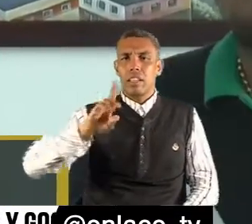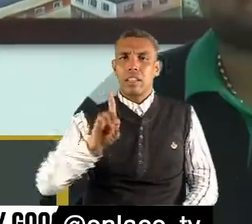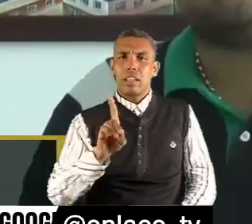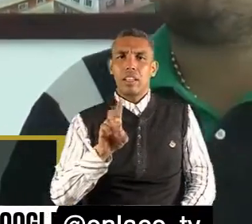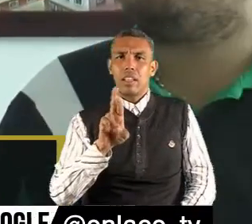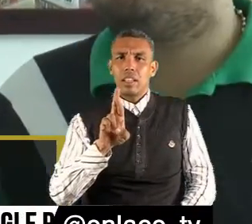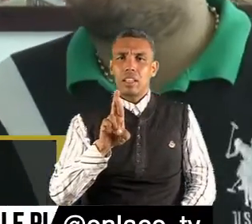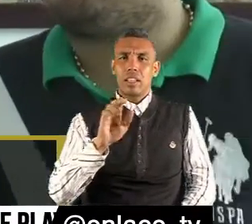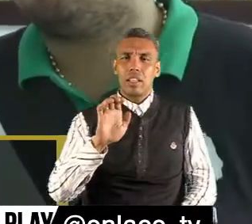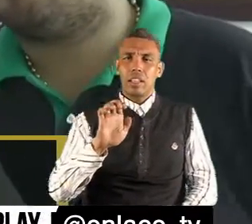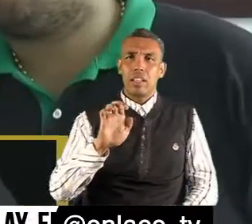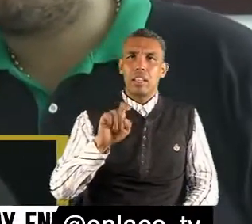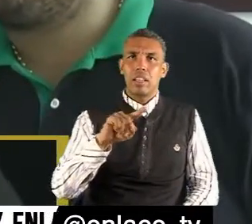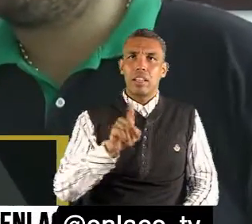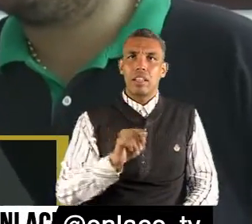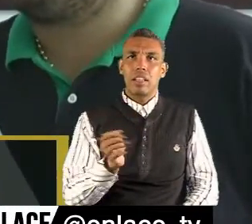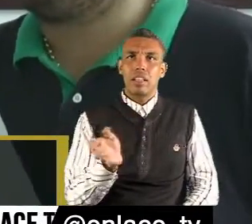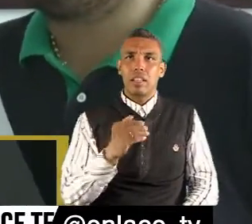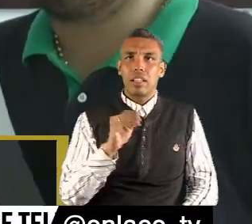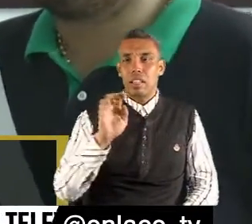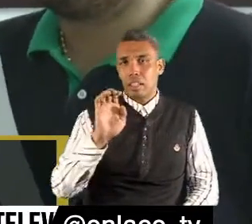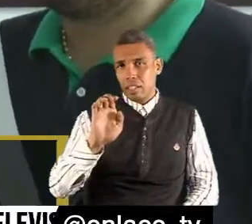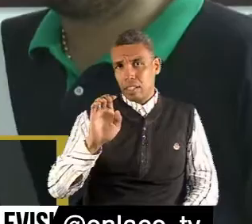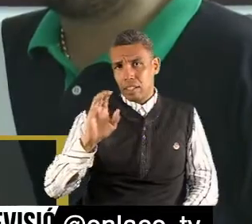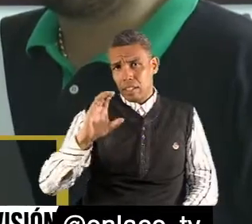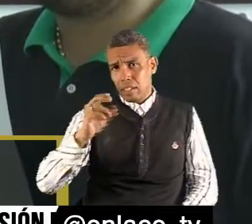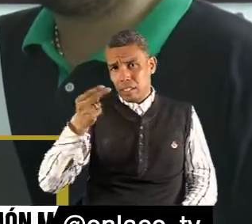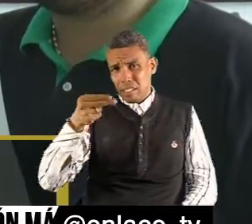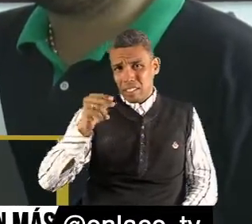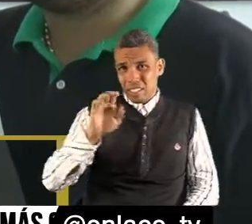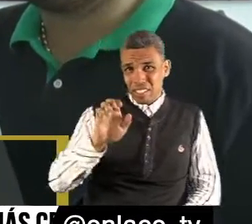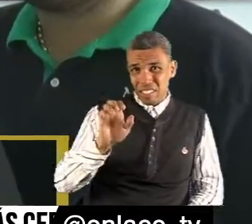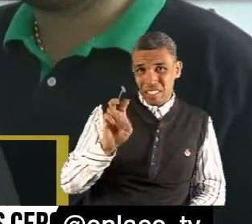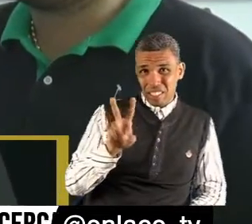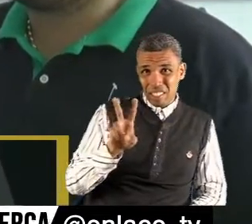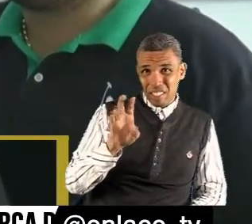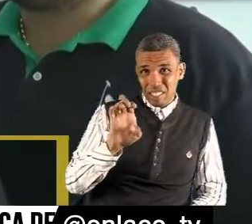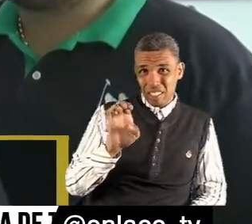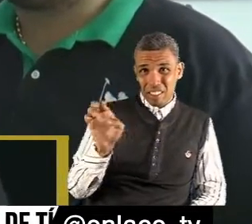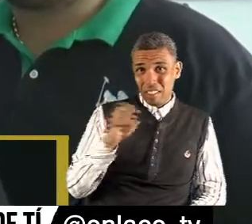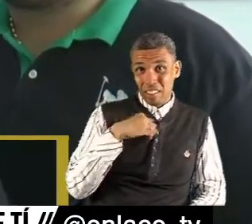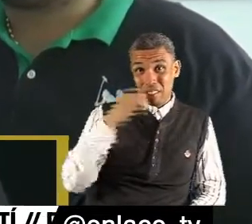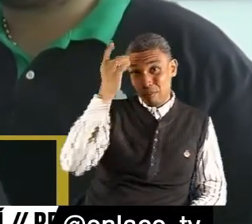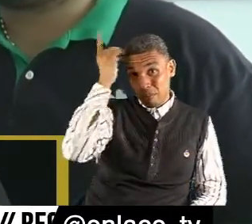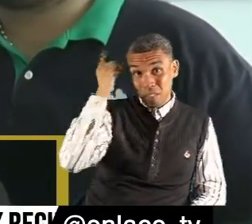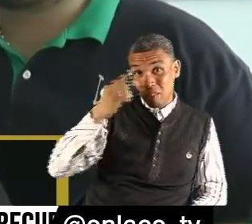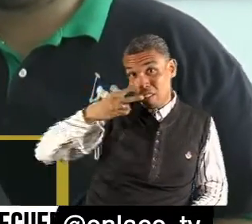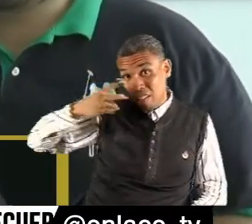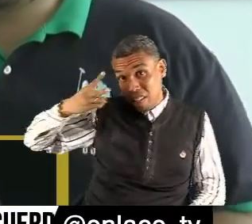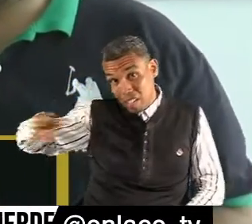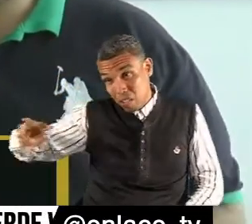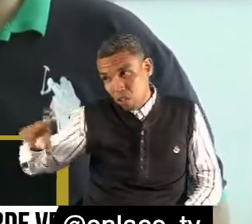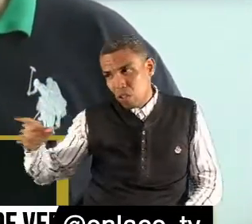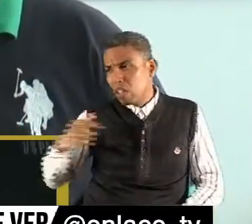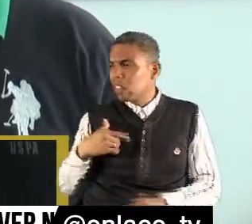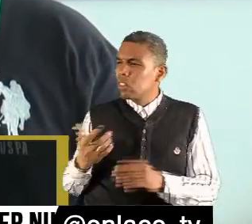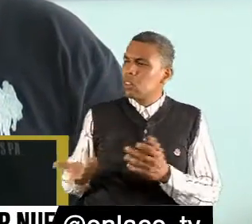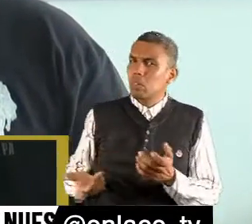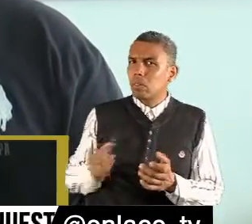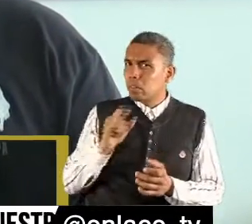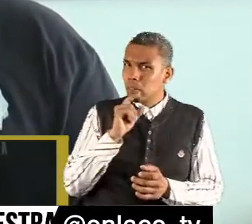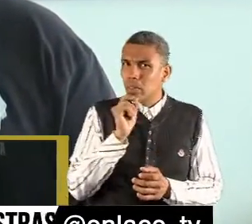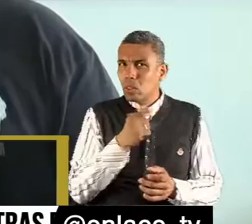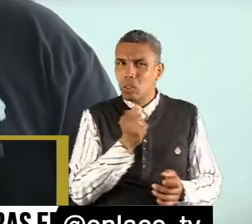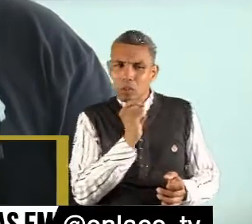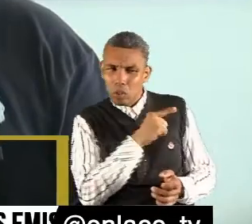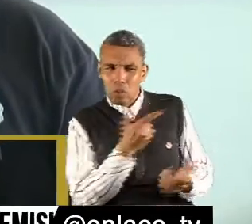nombre para el sector de juventudes. Andrés, con las buenas tardes, un balance de lo que fue esta jornada liberal. Mire, Pedro,